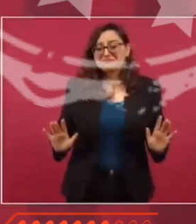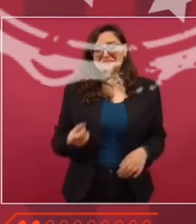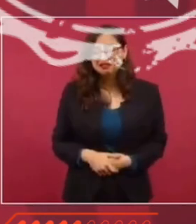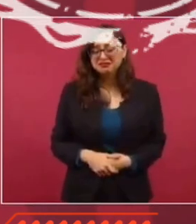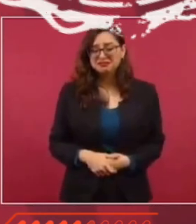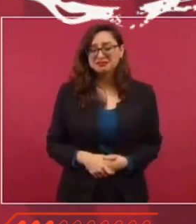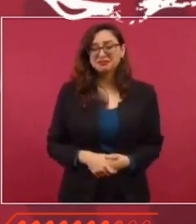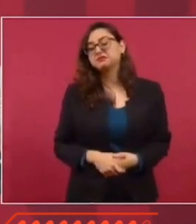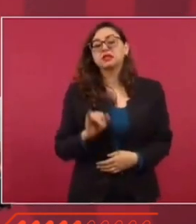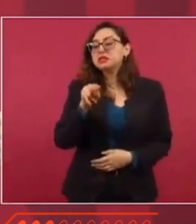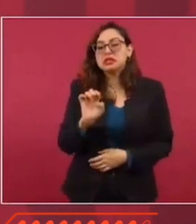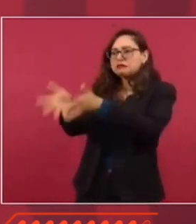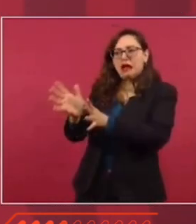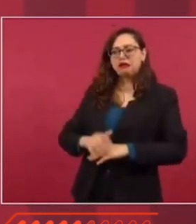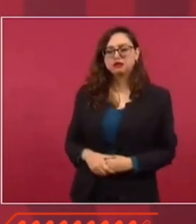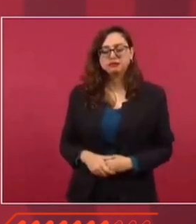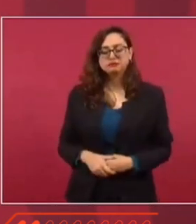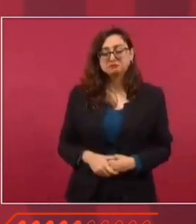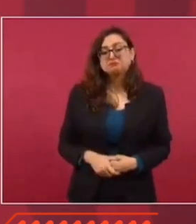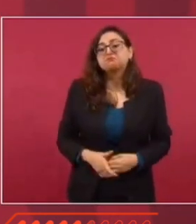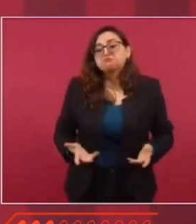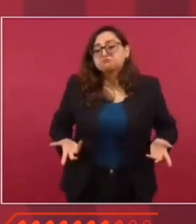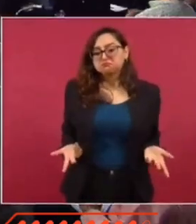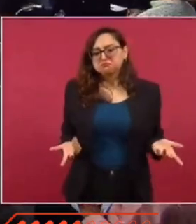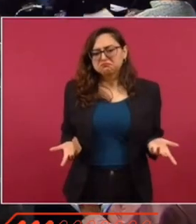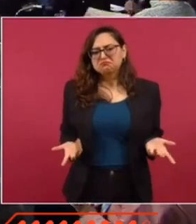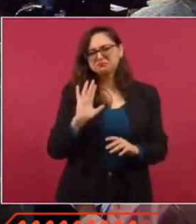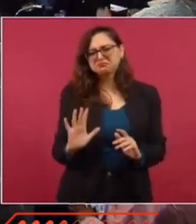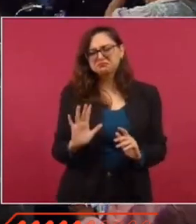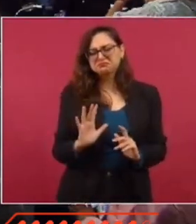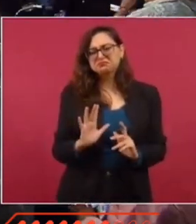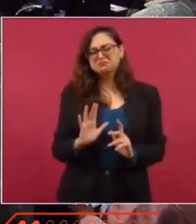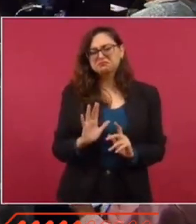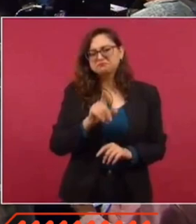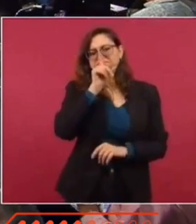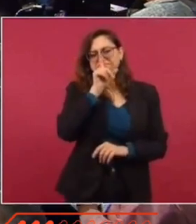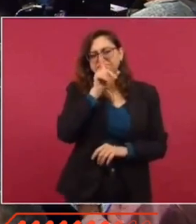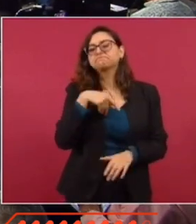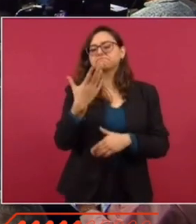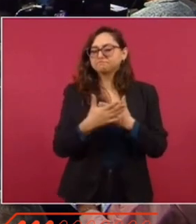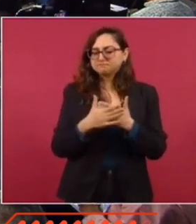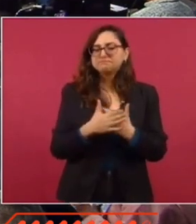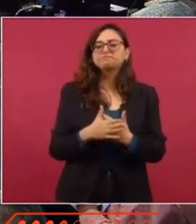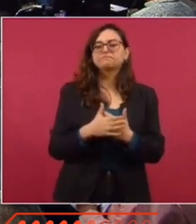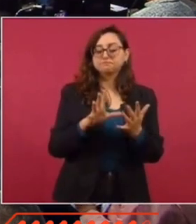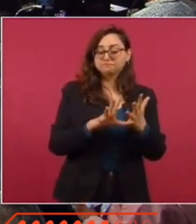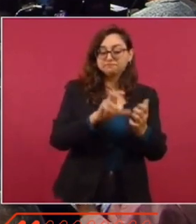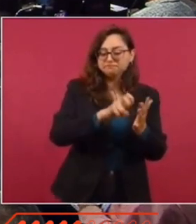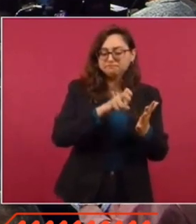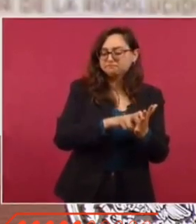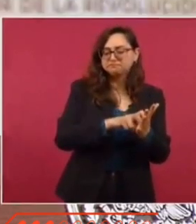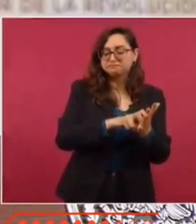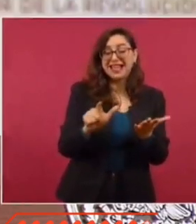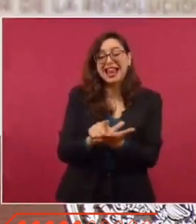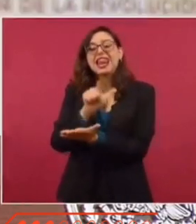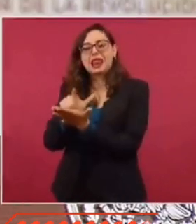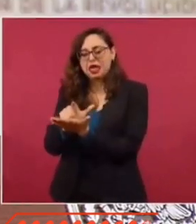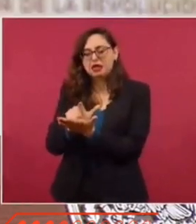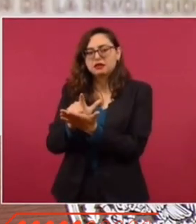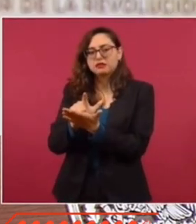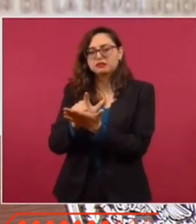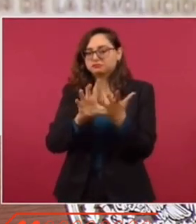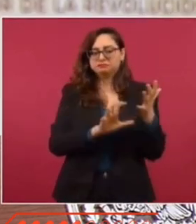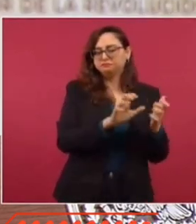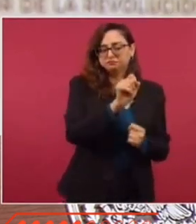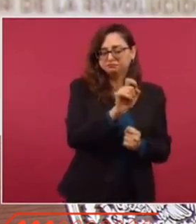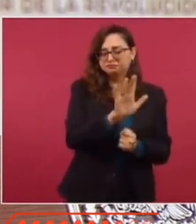Lo que ya resolvieron, el INE no se toca. Entonces, lo que vamos a hacer es proponer una reforma electoral, no